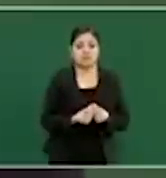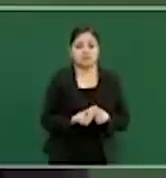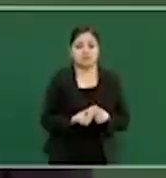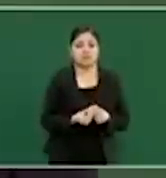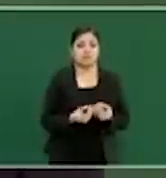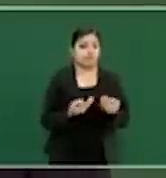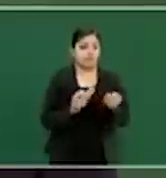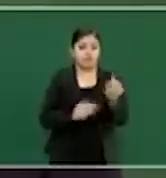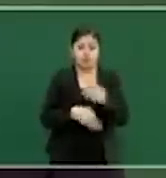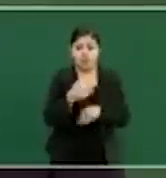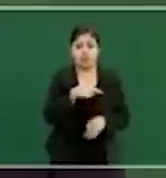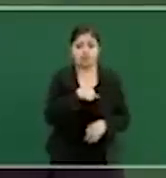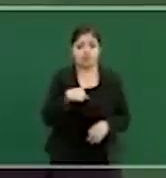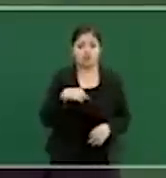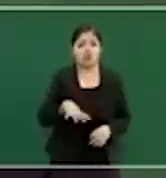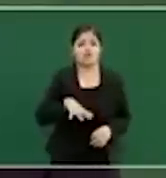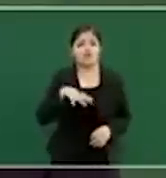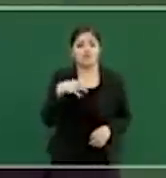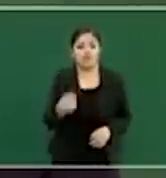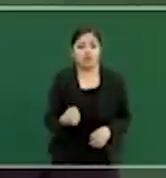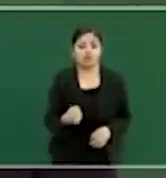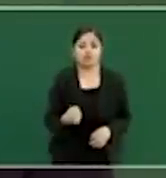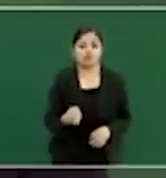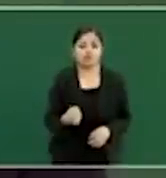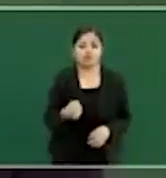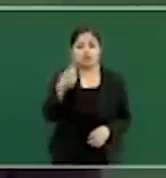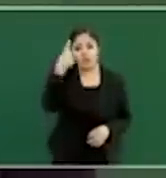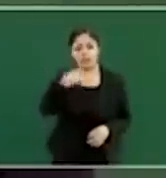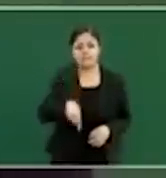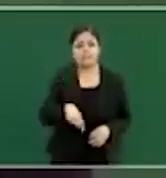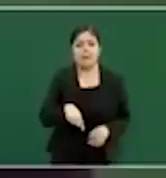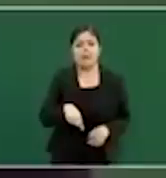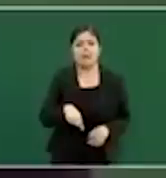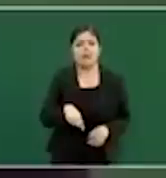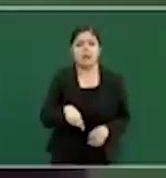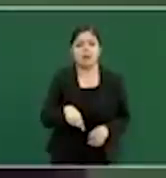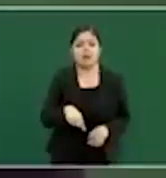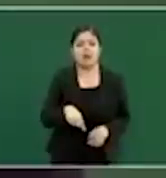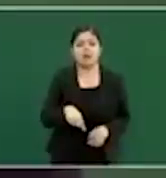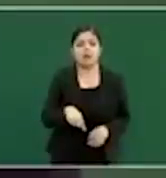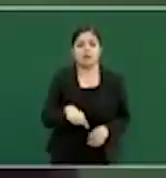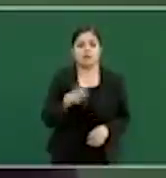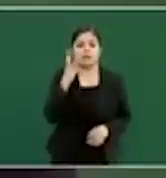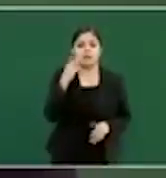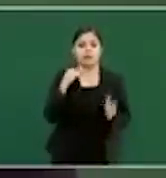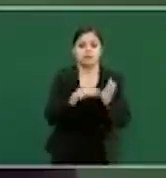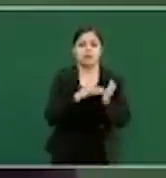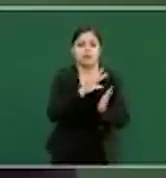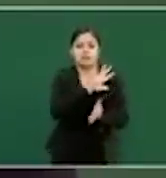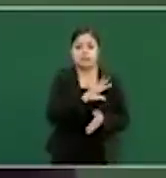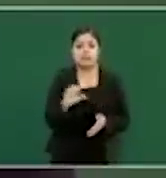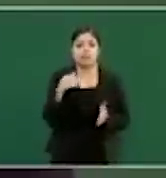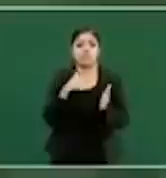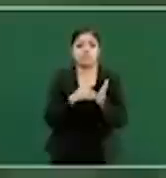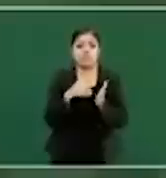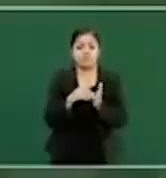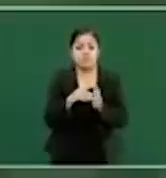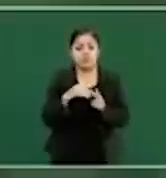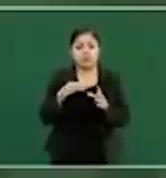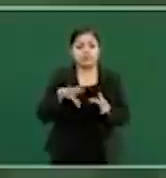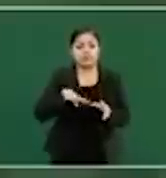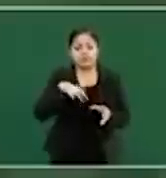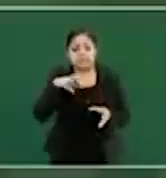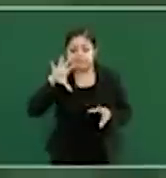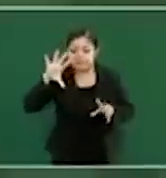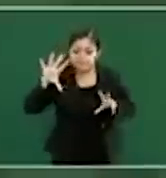Hicimos todo un esfuerzo para conseguir esos 3.500 millones de pesos adicionales.